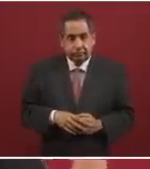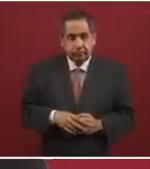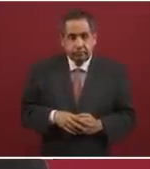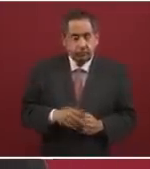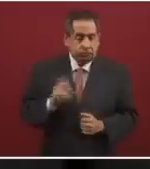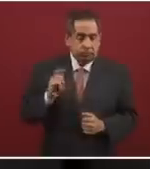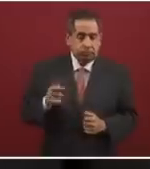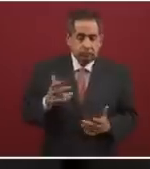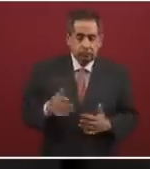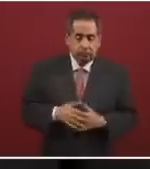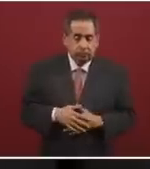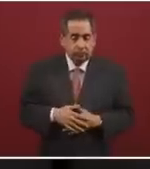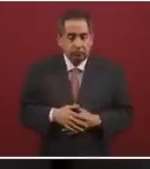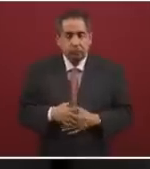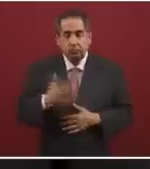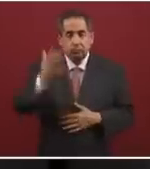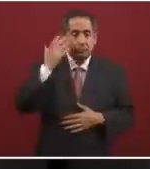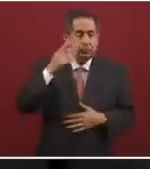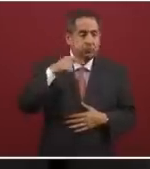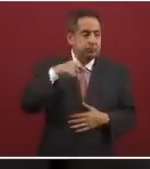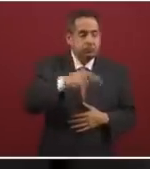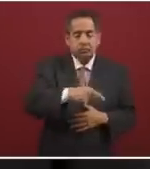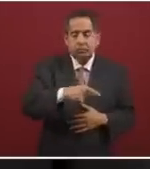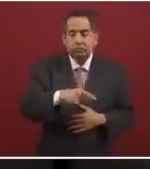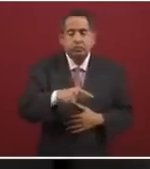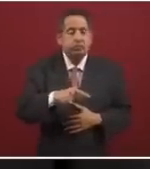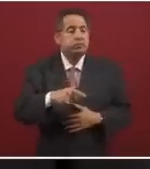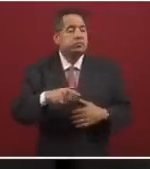hacer de las privatizaciones la panacea,